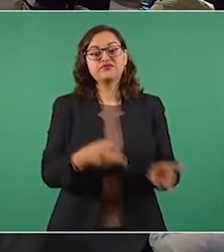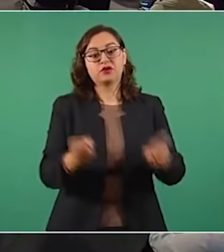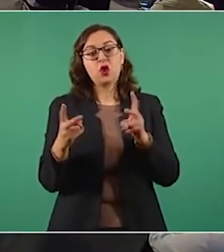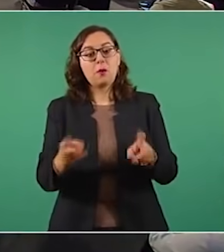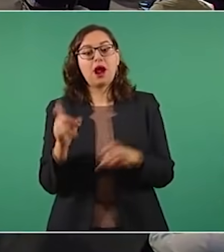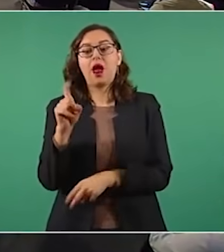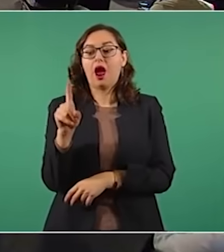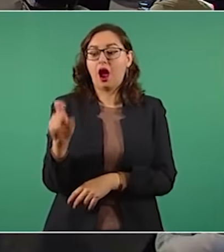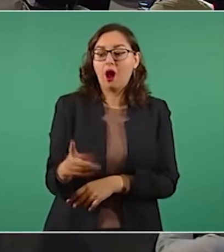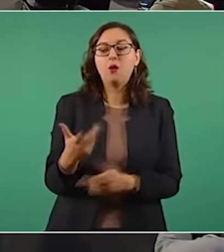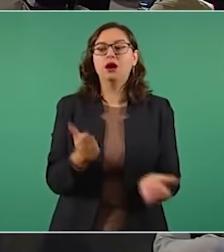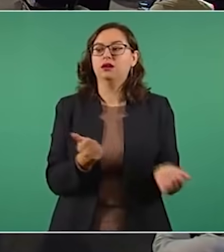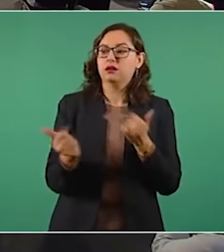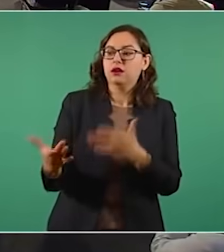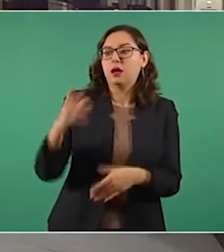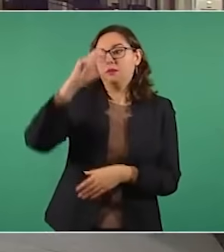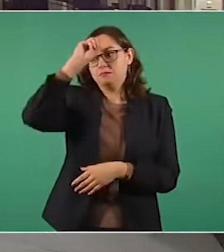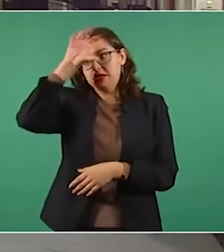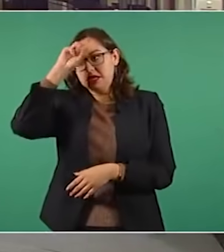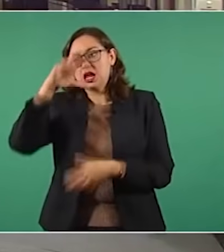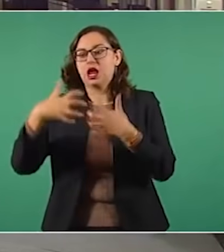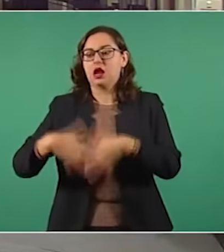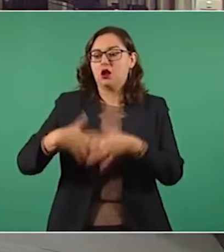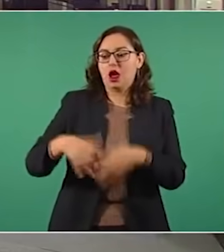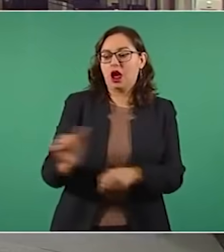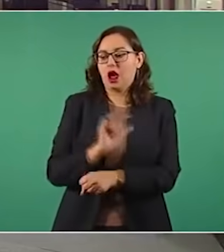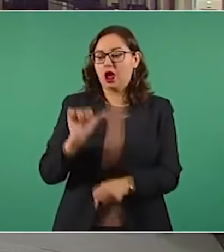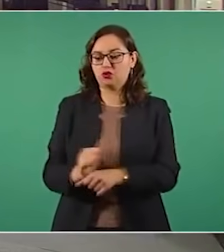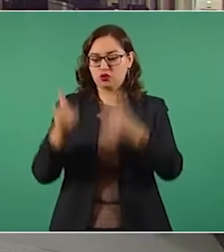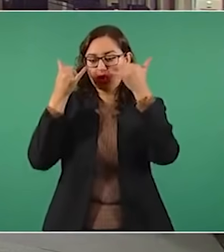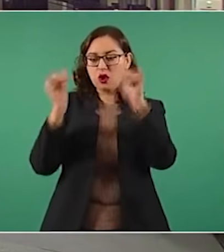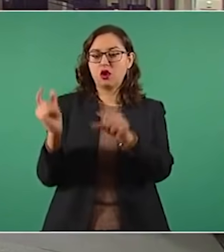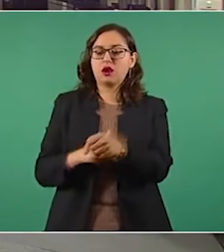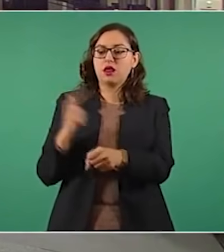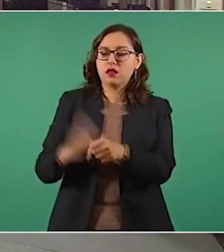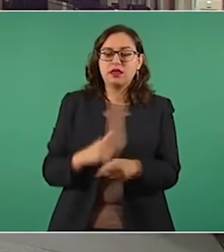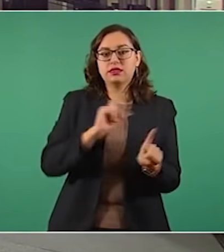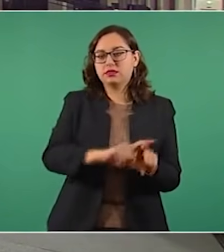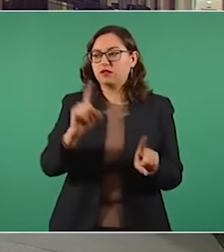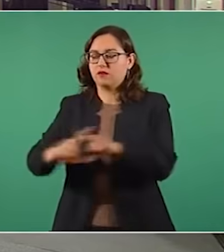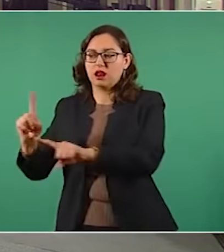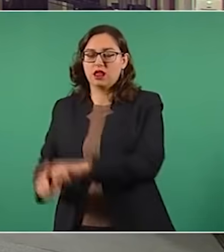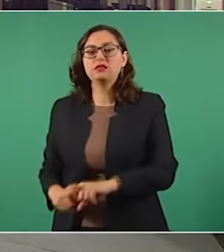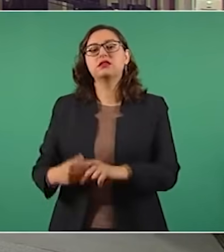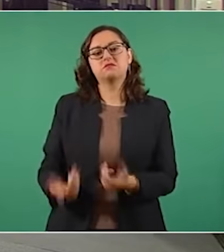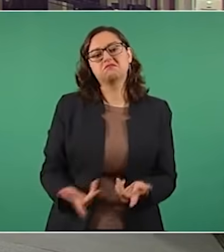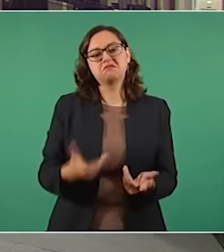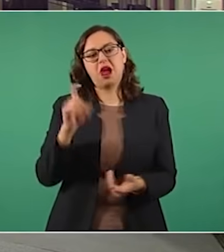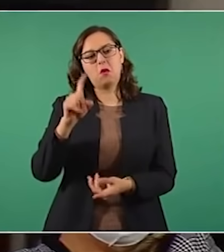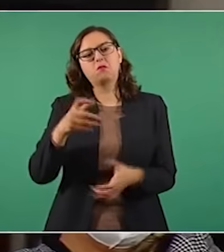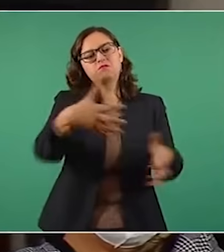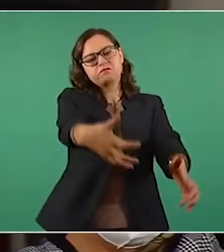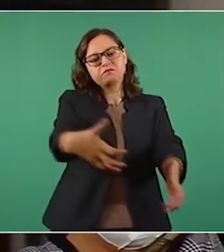que las empresas mineras, automotrices, ganaderas, refresqueras, embotelladoras, se hacen del agua sin la mínima